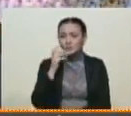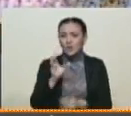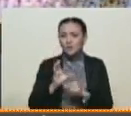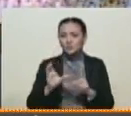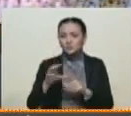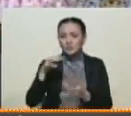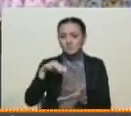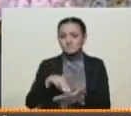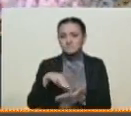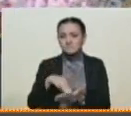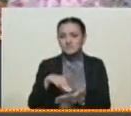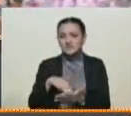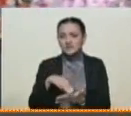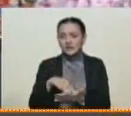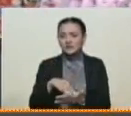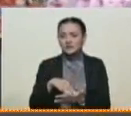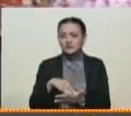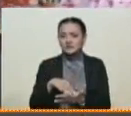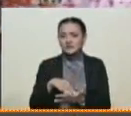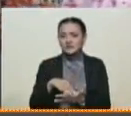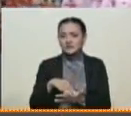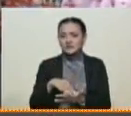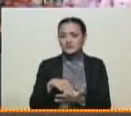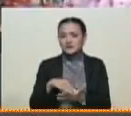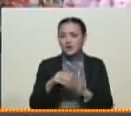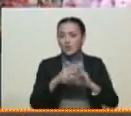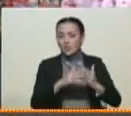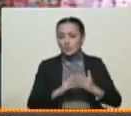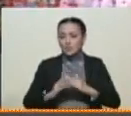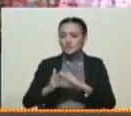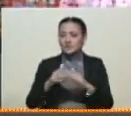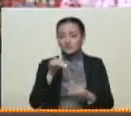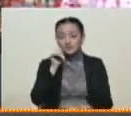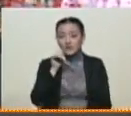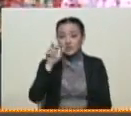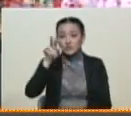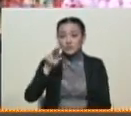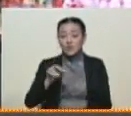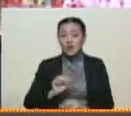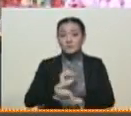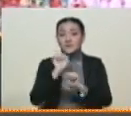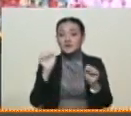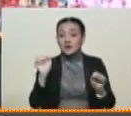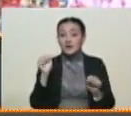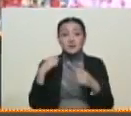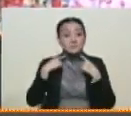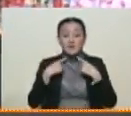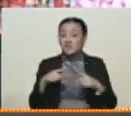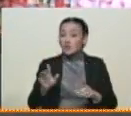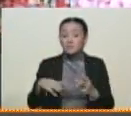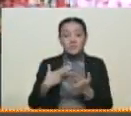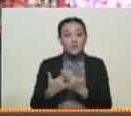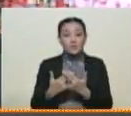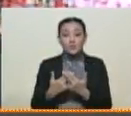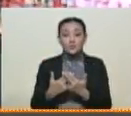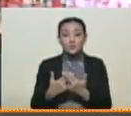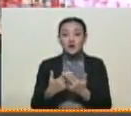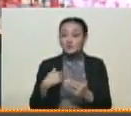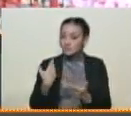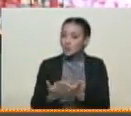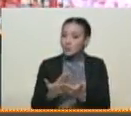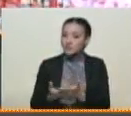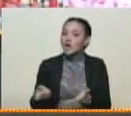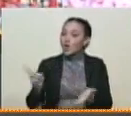los mirandinos, que se ha ido perdiendo, el mercado comunitario los sábados en la mañana. ¿No es así? Eso se perdió. Yo vine a proponerle que